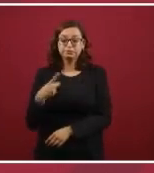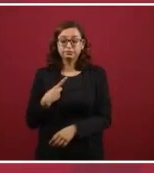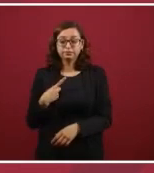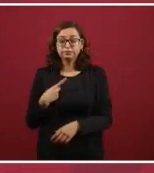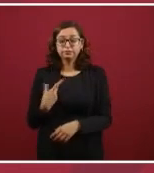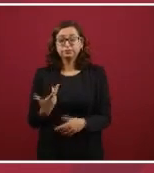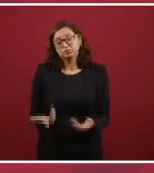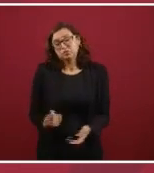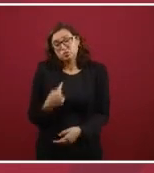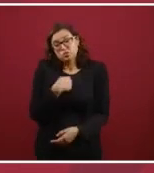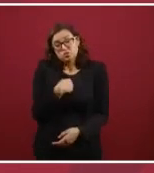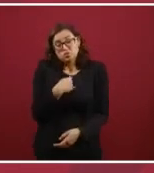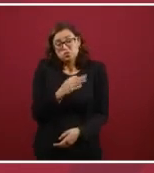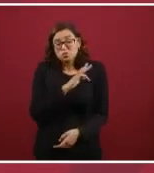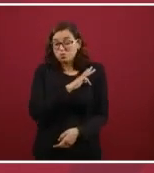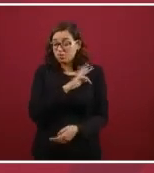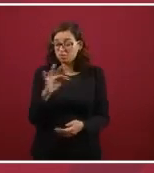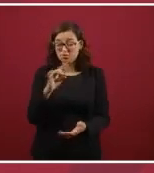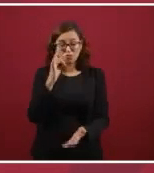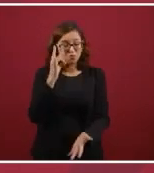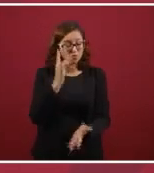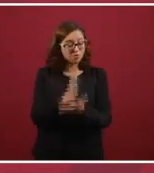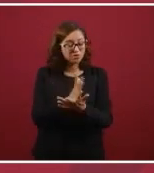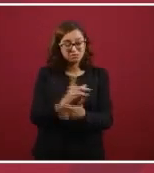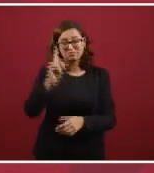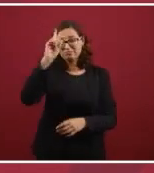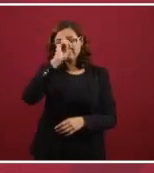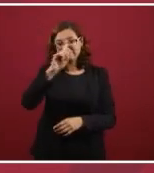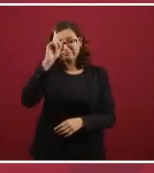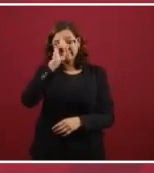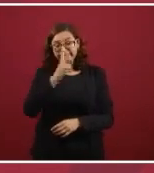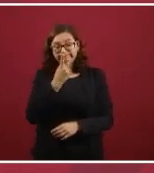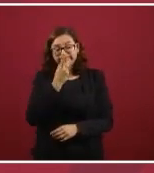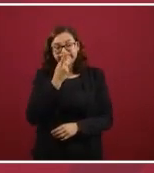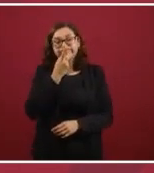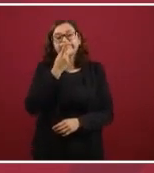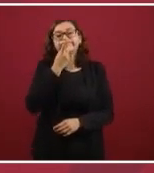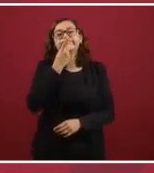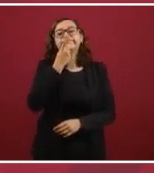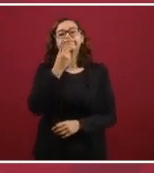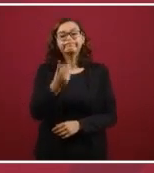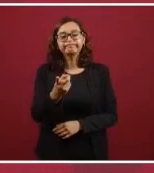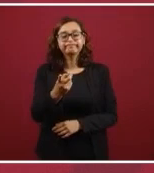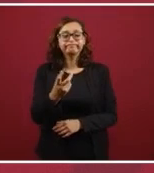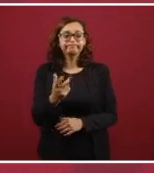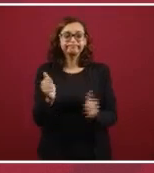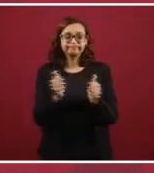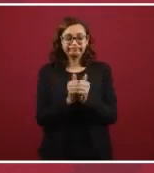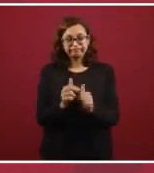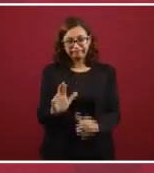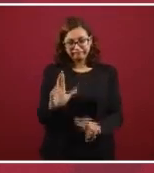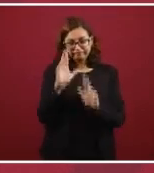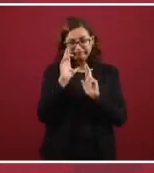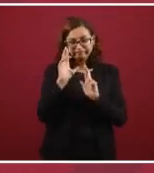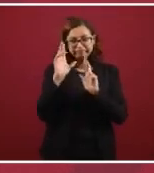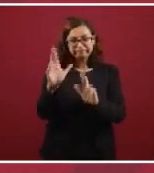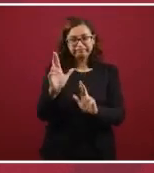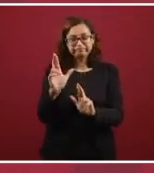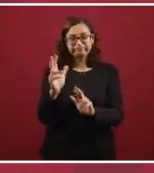Eso es lo que yo puedo decir de manera respetuosa,